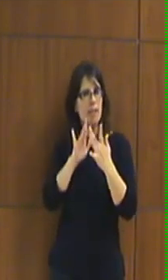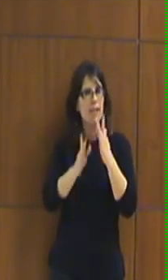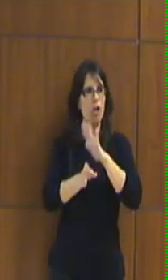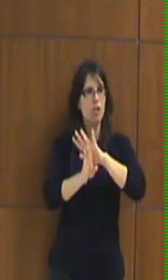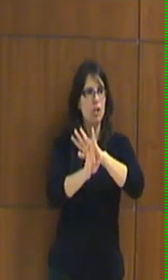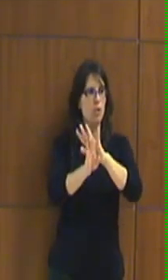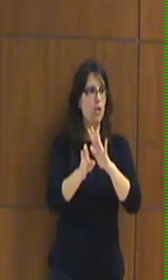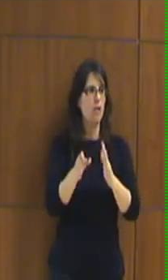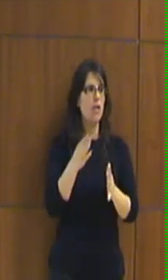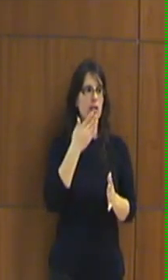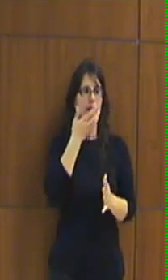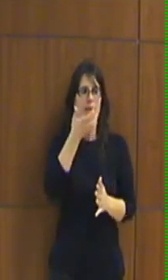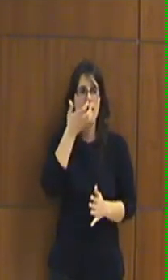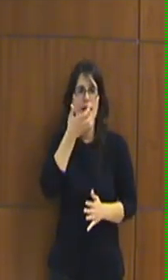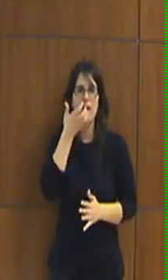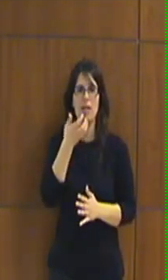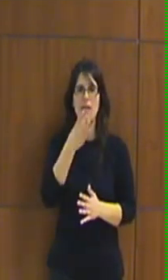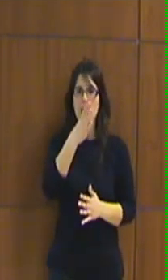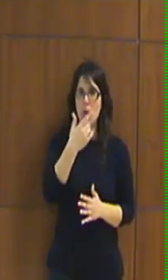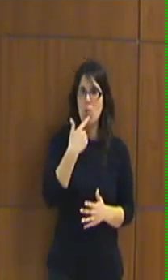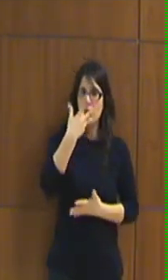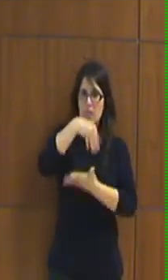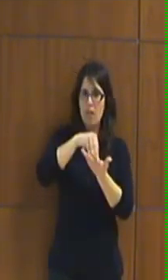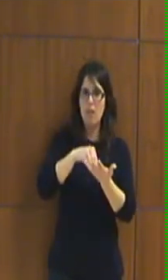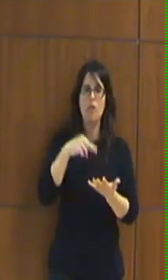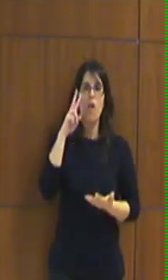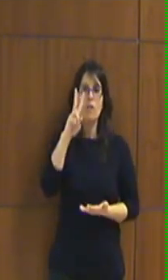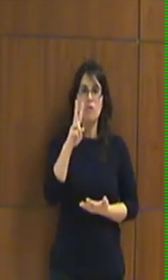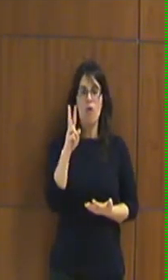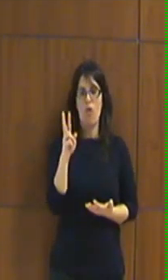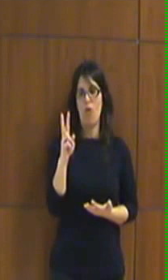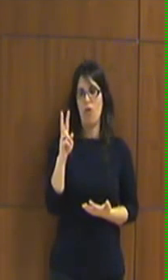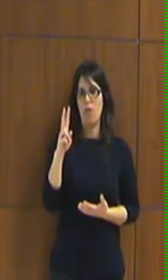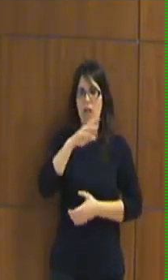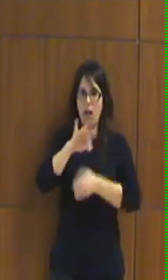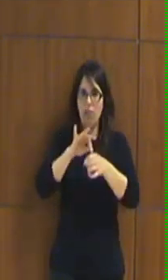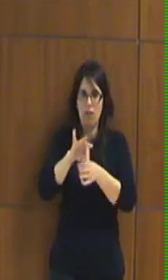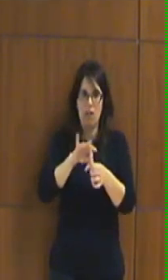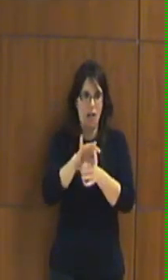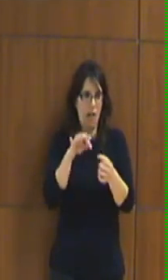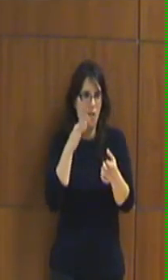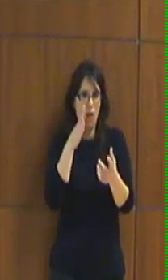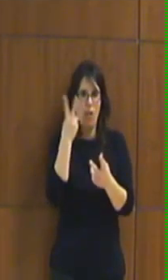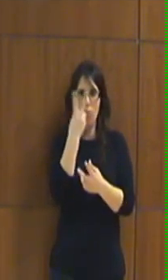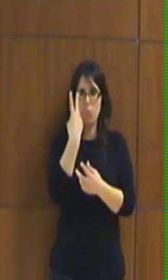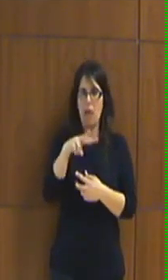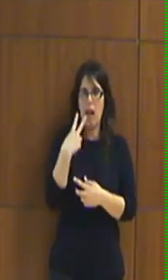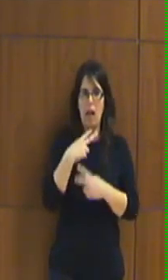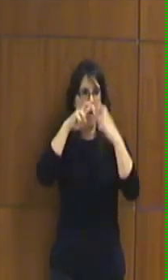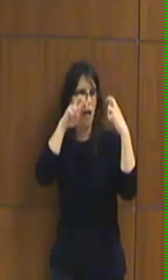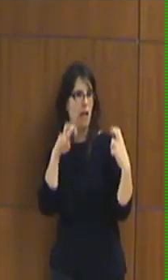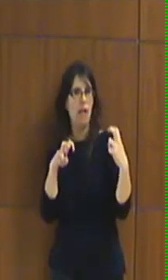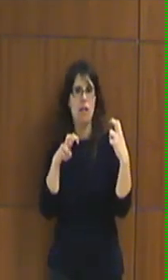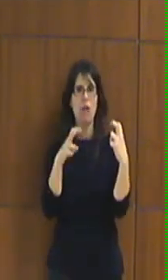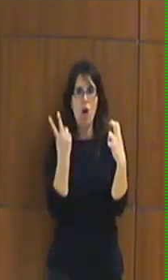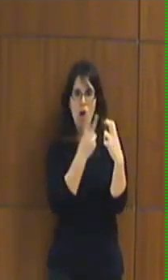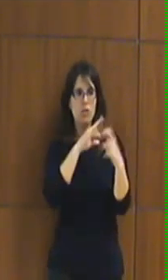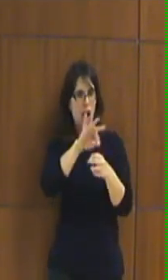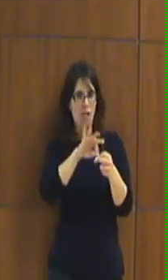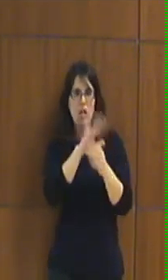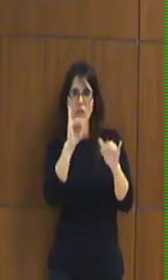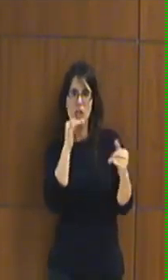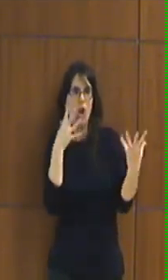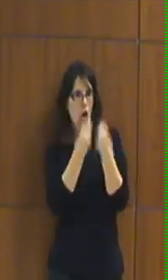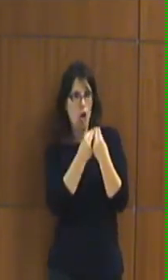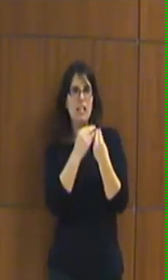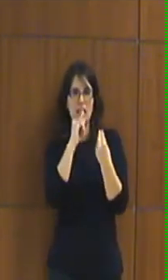una cafetería y están los dos con el móvil y están charlando, pero que lo ves 2 horas así. Entonces yo he dicho en el salón, ¿no? En el salón de casa, el esposo y la esposa hablándose por el